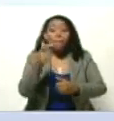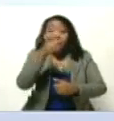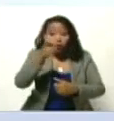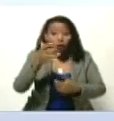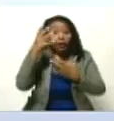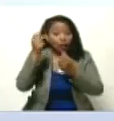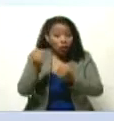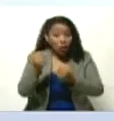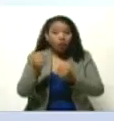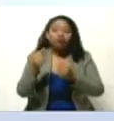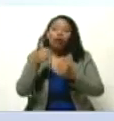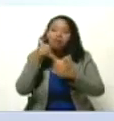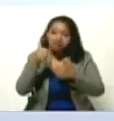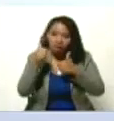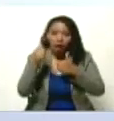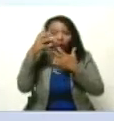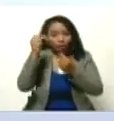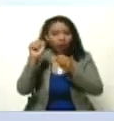bueno que lo entiendan.